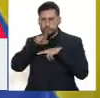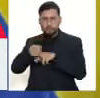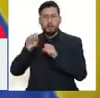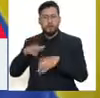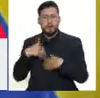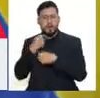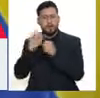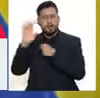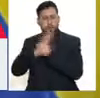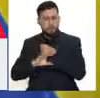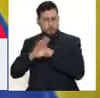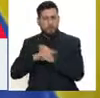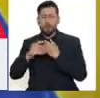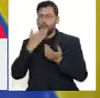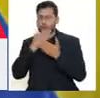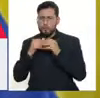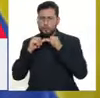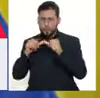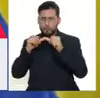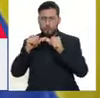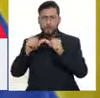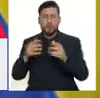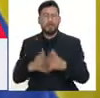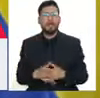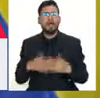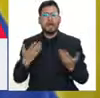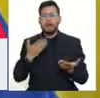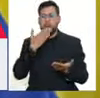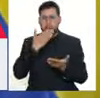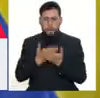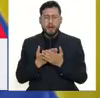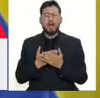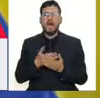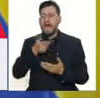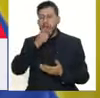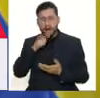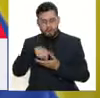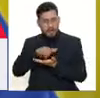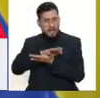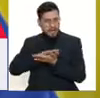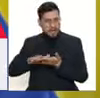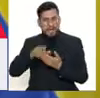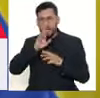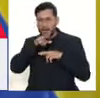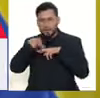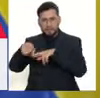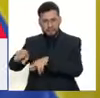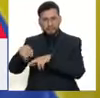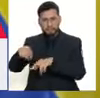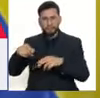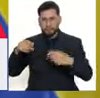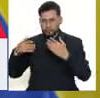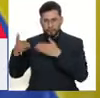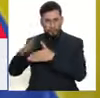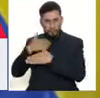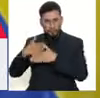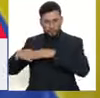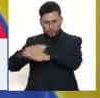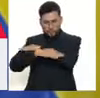salvaguardar el uso sostenible y la calidad del agua de las cuencas